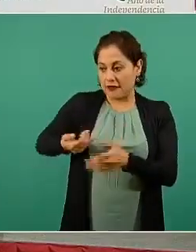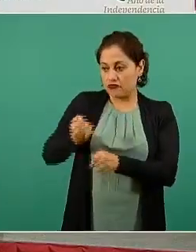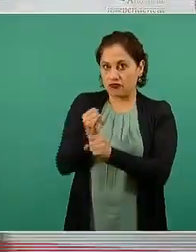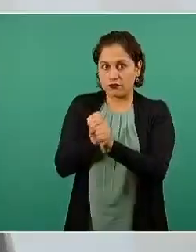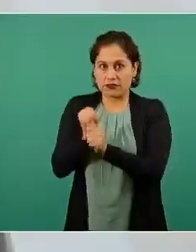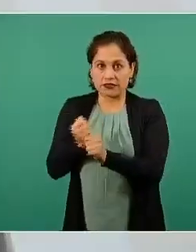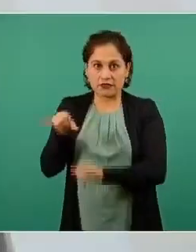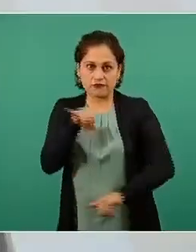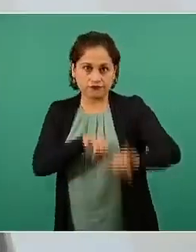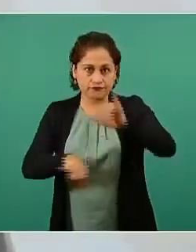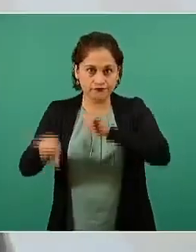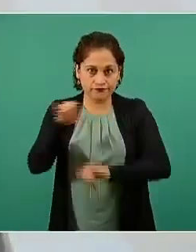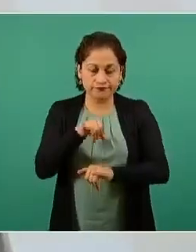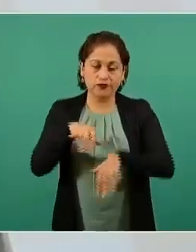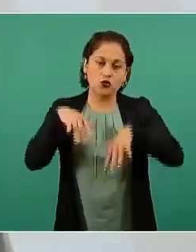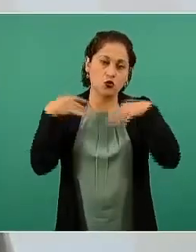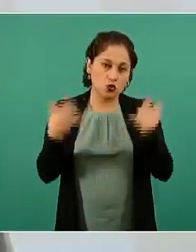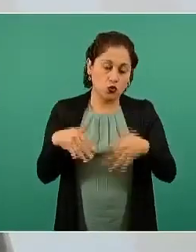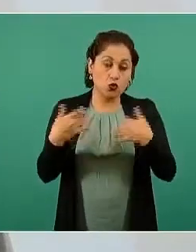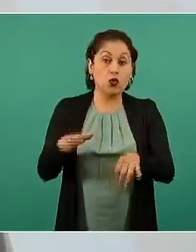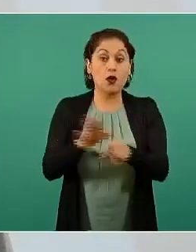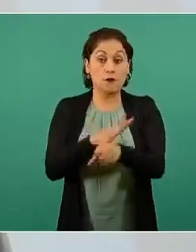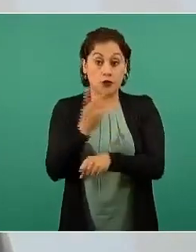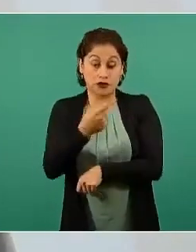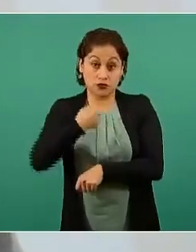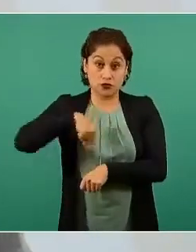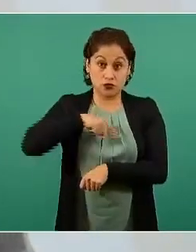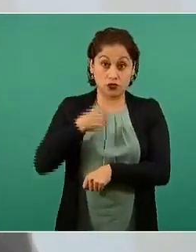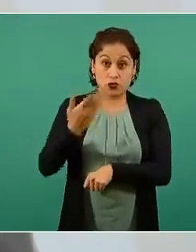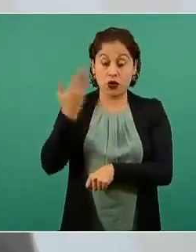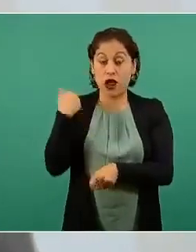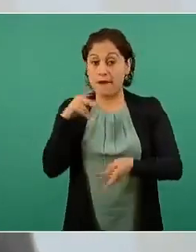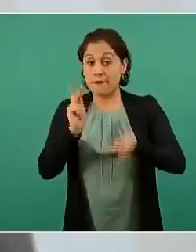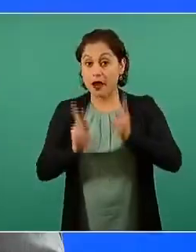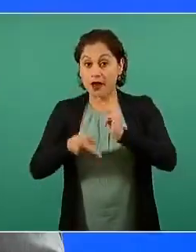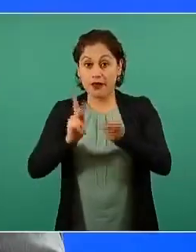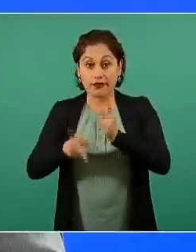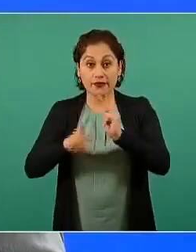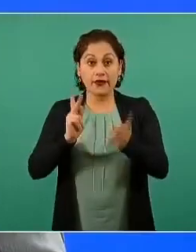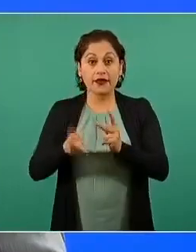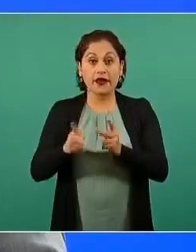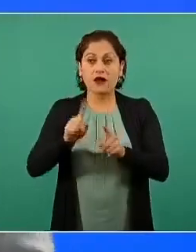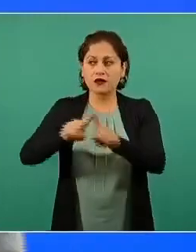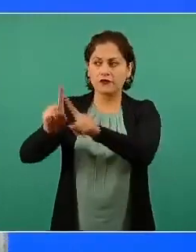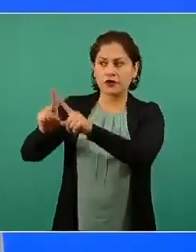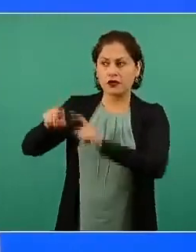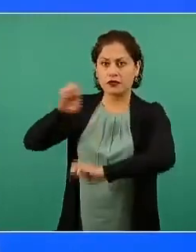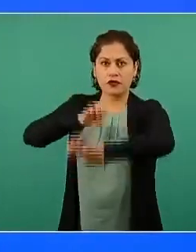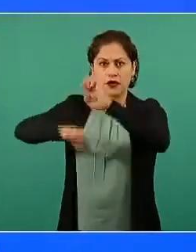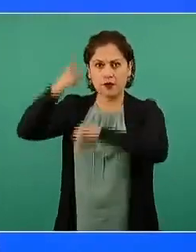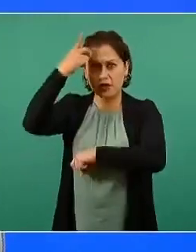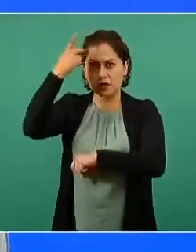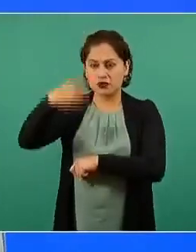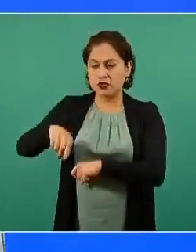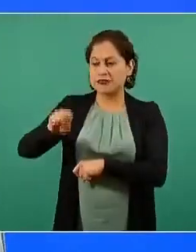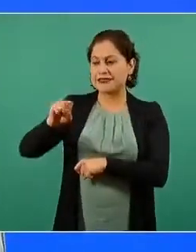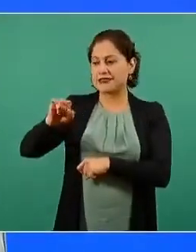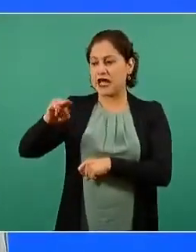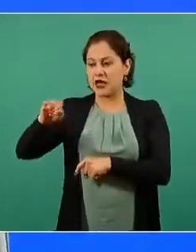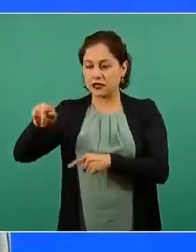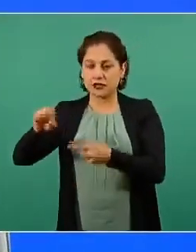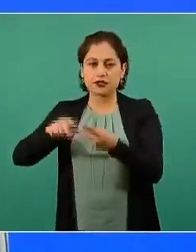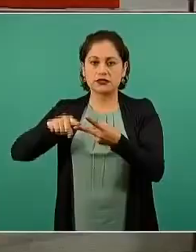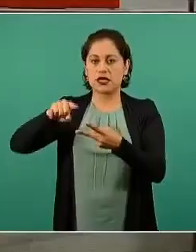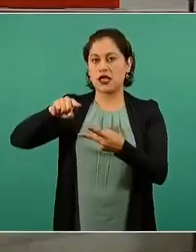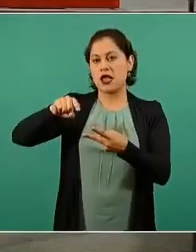Así que tuvimos la oportunidad de conversar con los empresarios de Moutscience, los empresarios de Liomont y